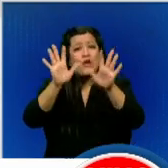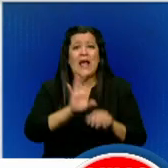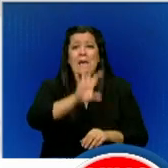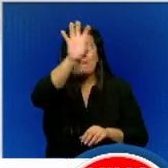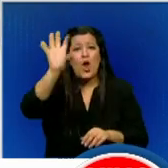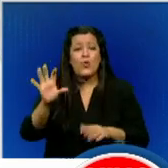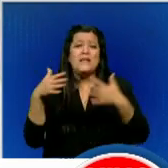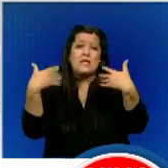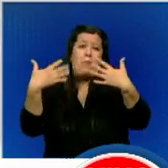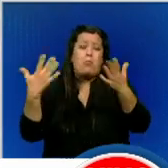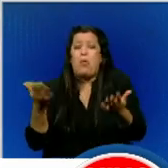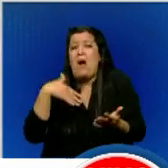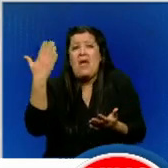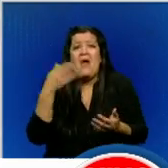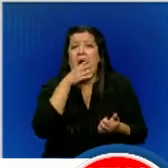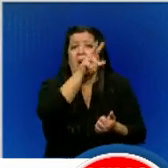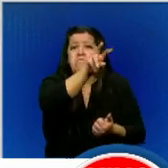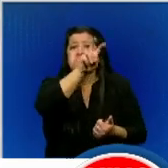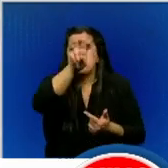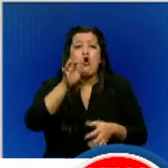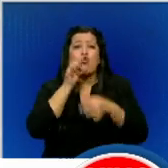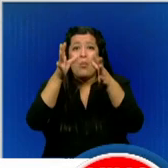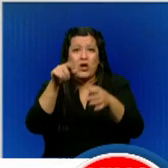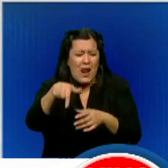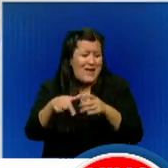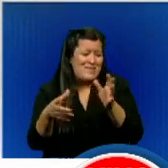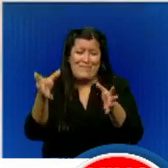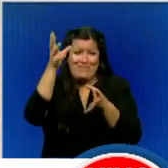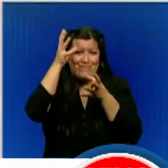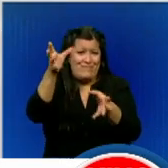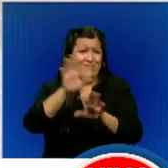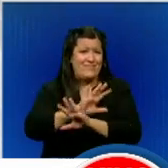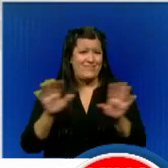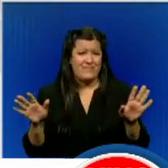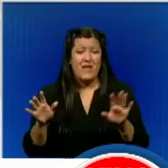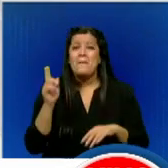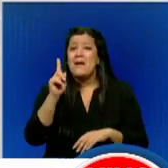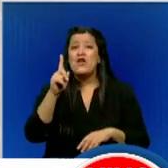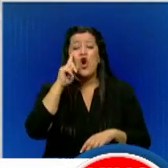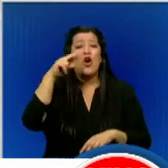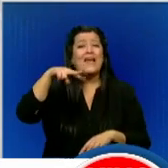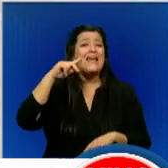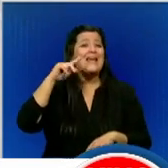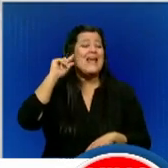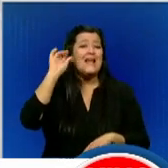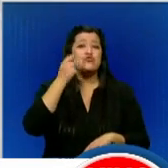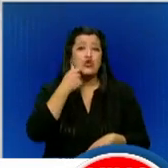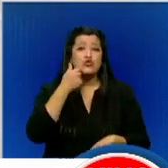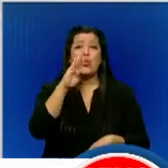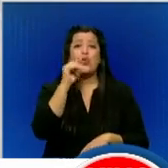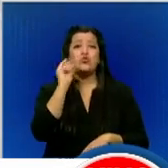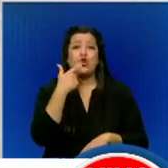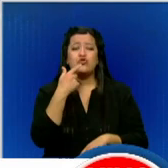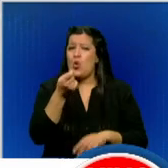provincias salgan a la casa de contribuyentes la estamos aumentando aún más pero ingreso bruto no es cualquier impuesto es el